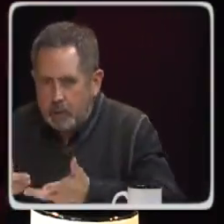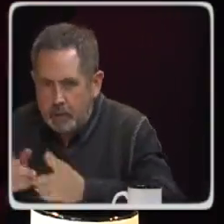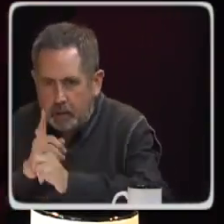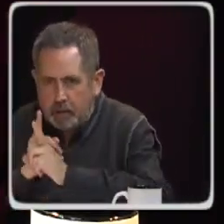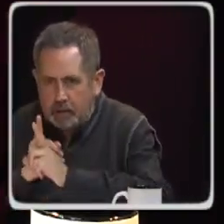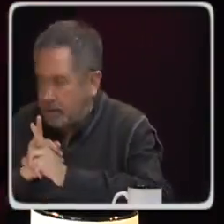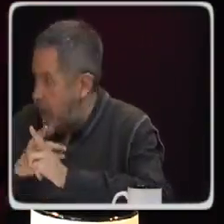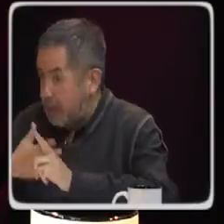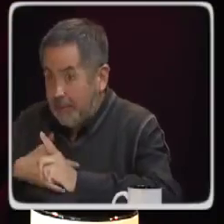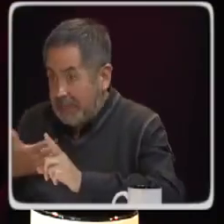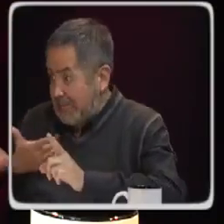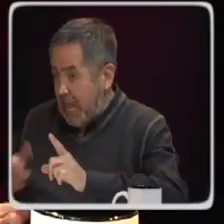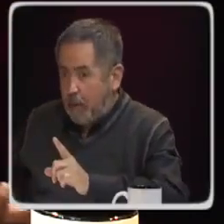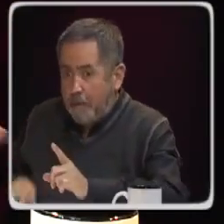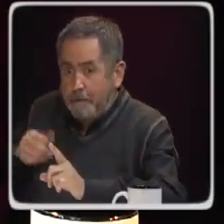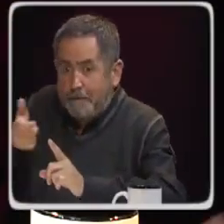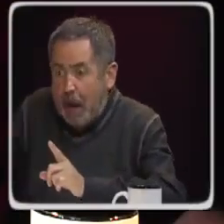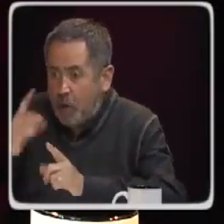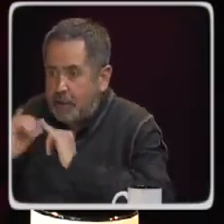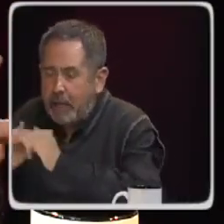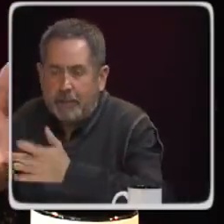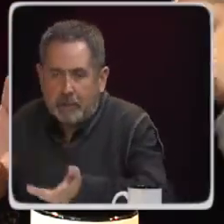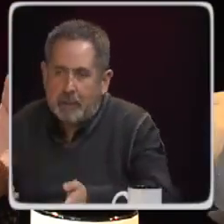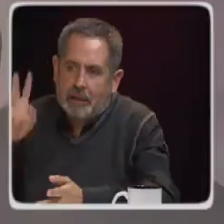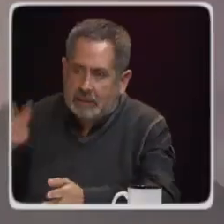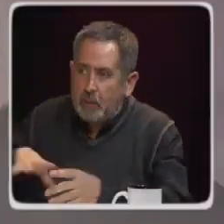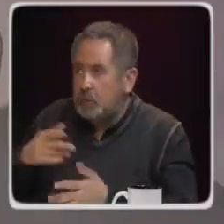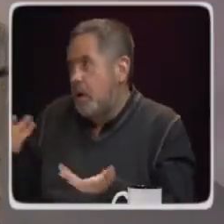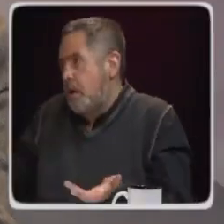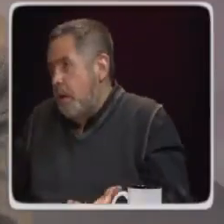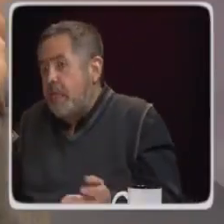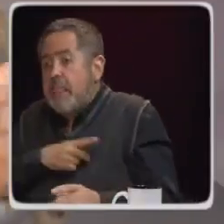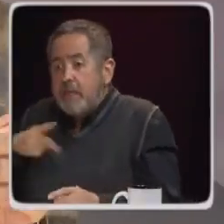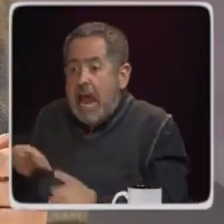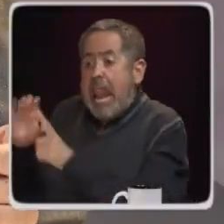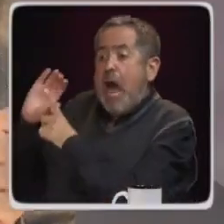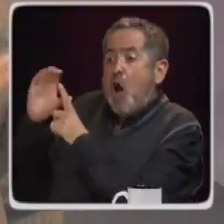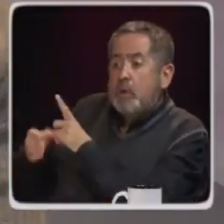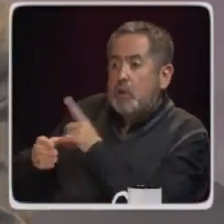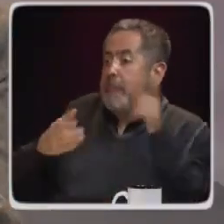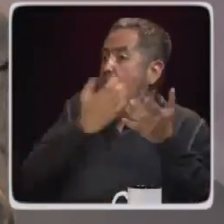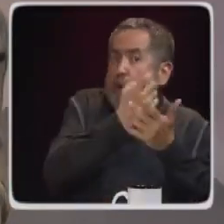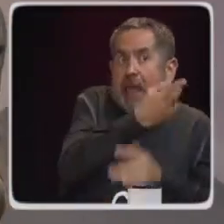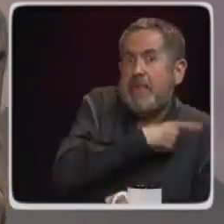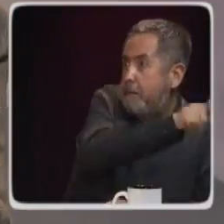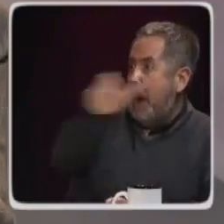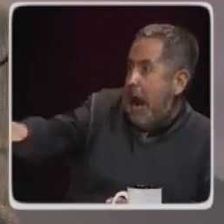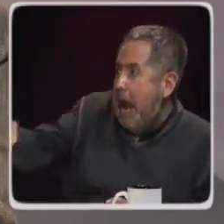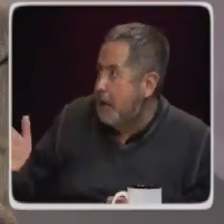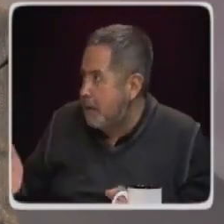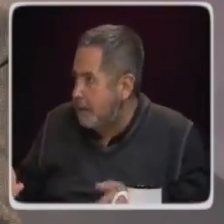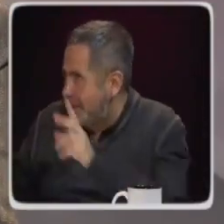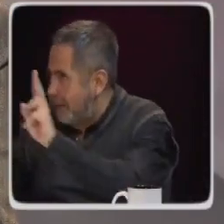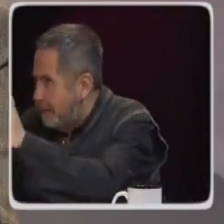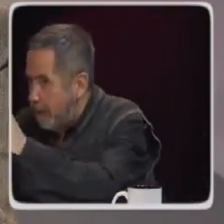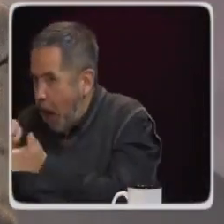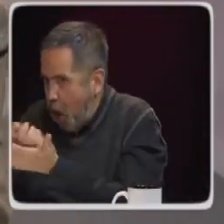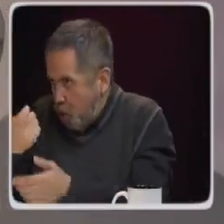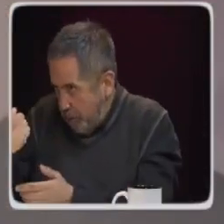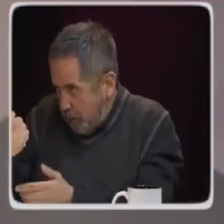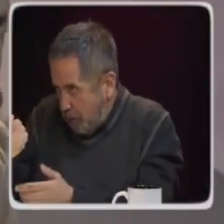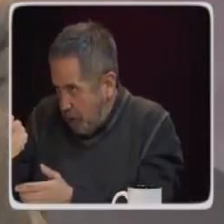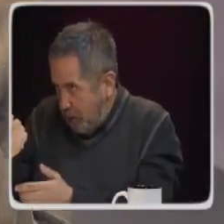en las candidaturas o en las presencias afirmativas. Entonces nosotros tenemos que ser muy